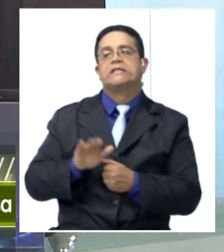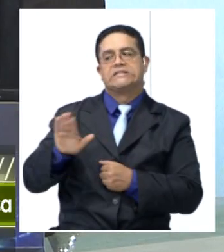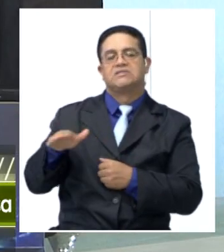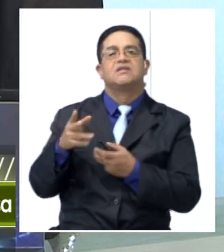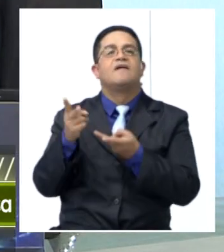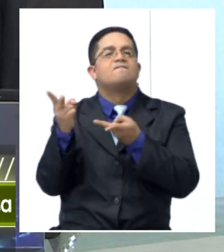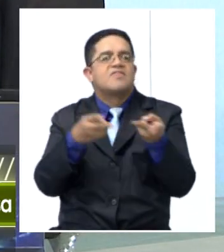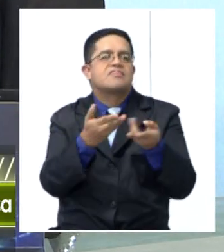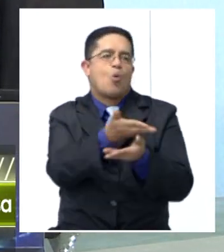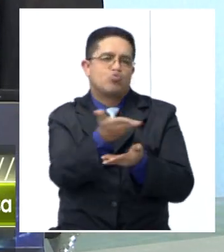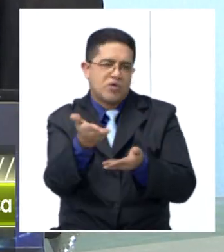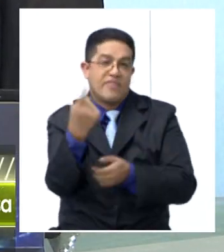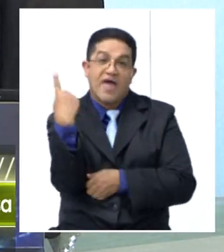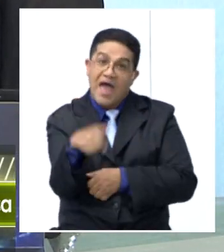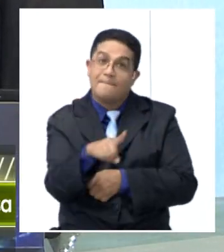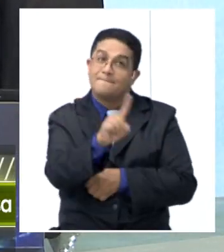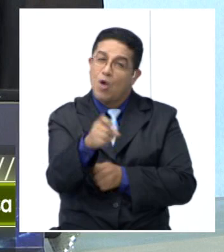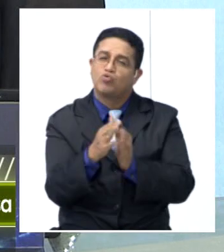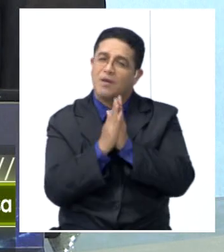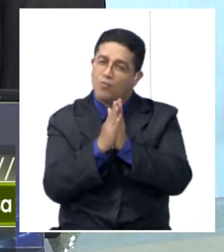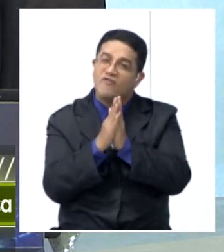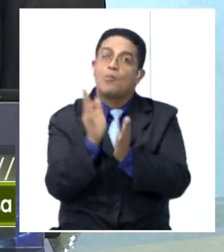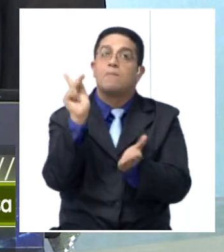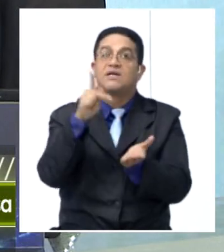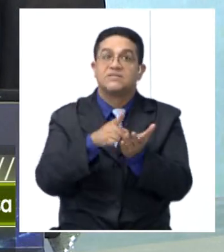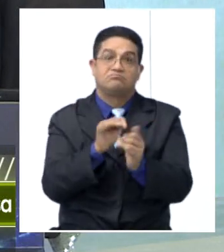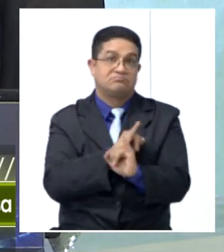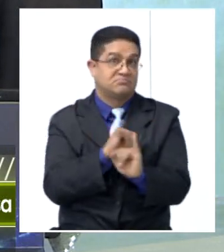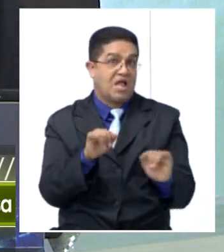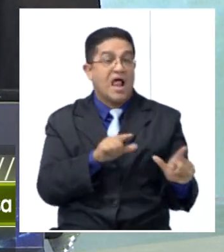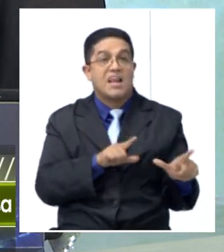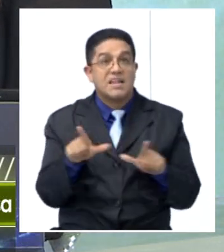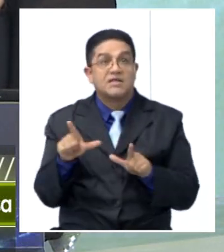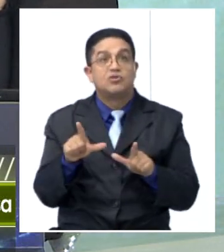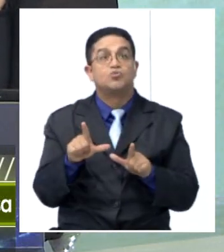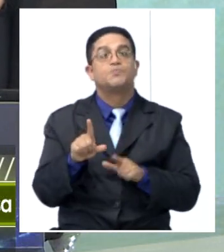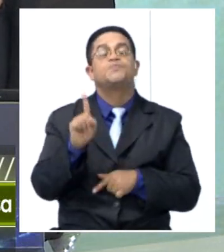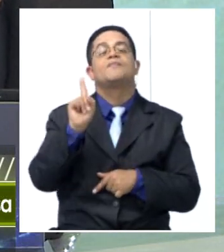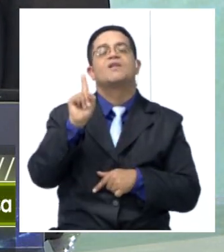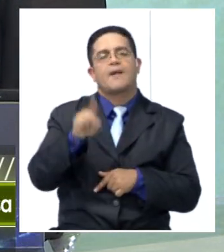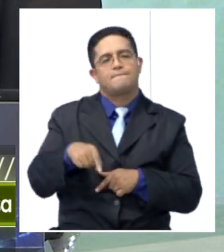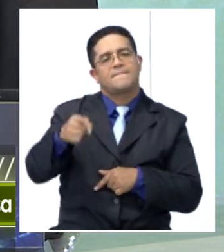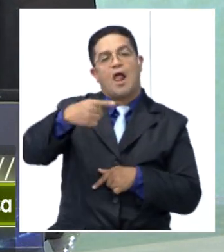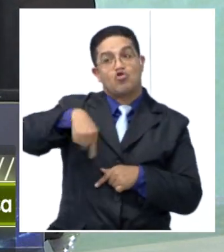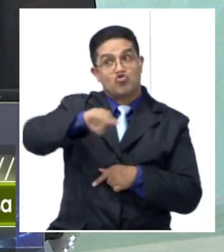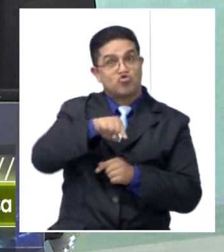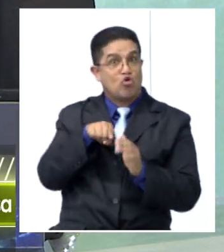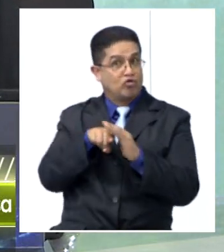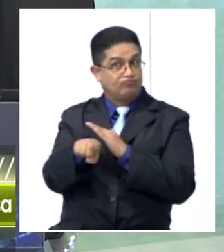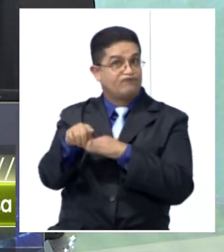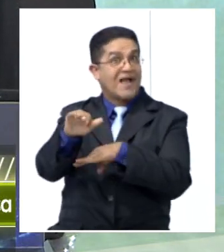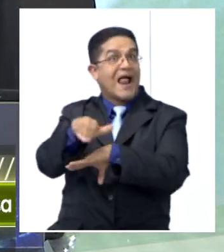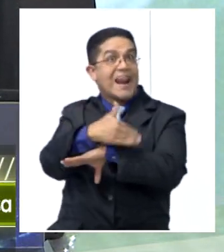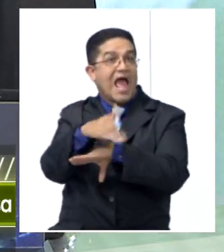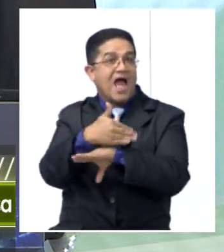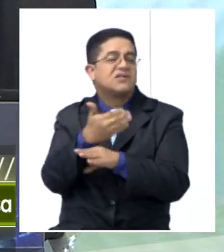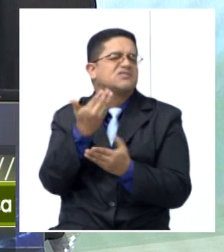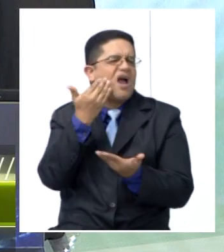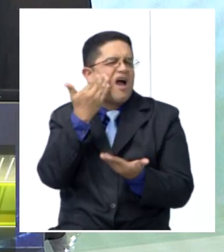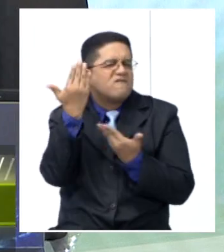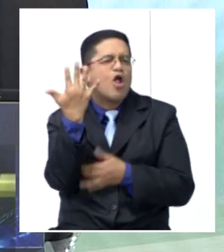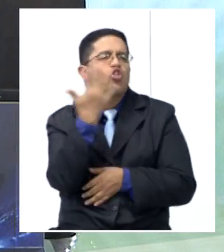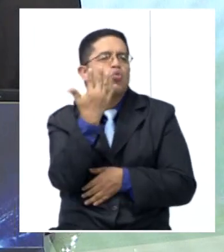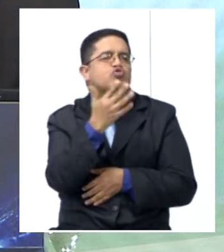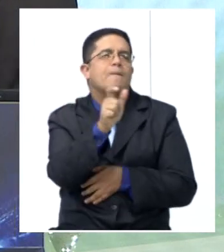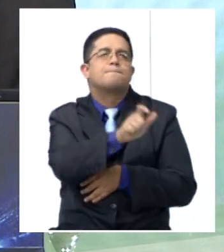ustedes a que si tienen preguntas, participen, ya estamos activos. Pero también nuestro equipo de producción ha salido a la calle y vamos a ver cuáles son esas dudas